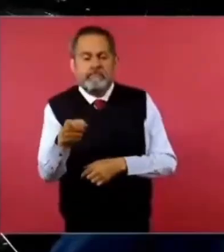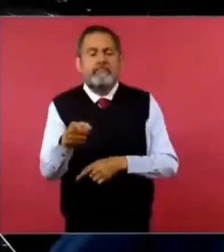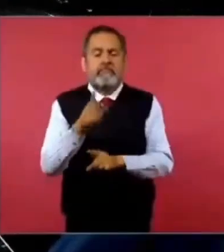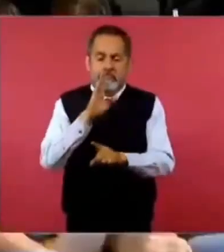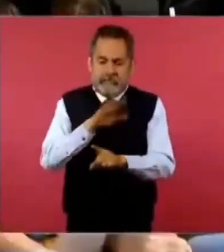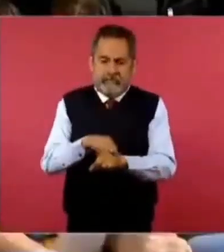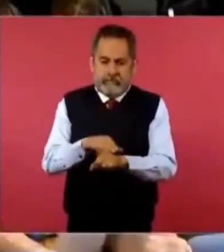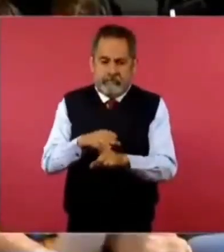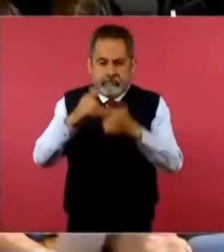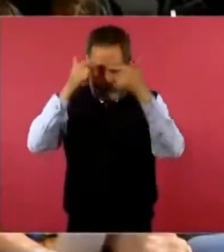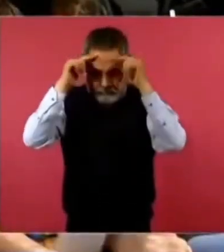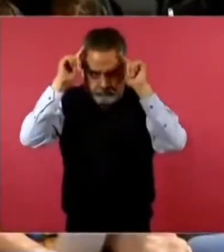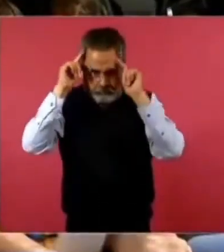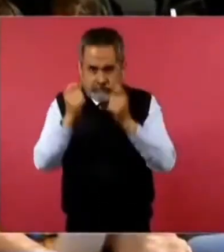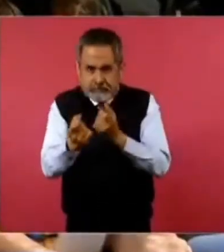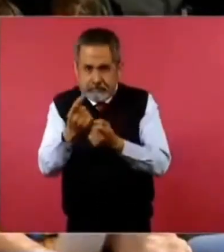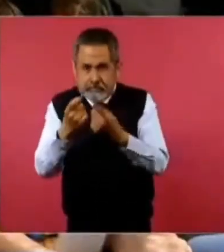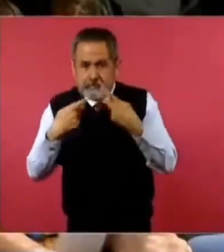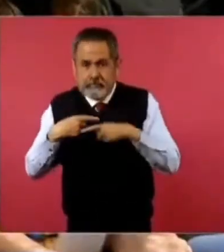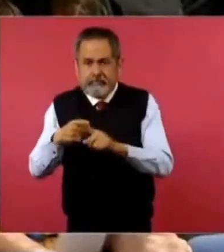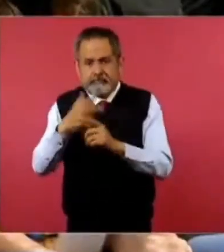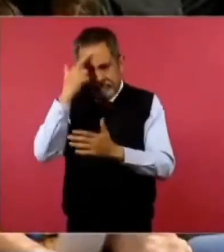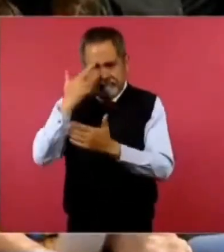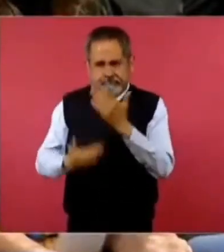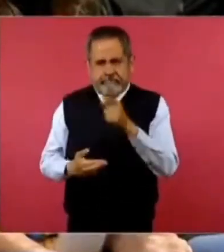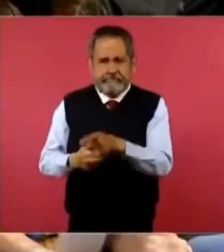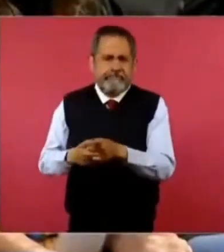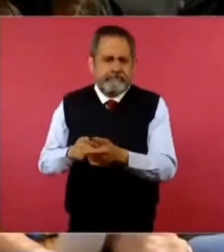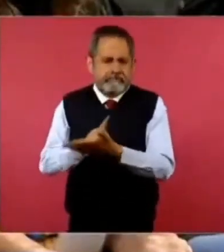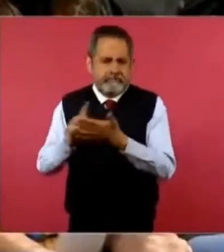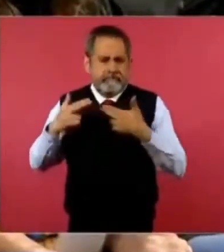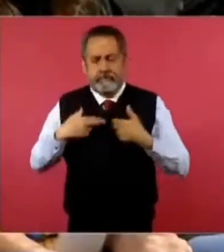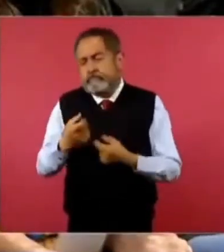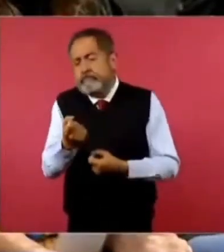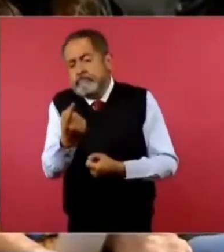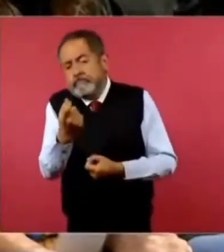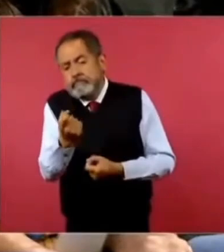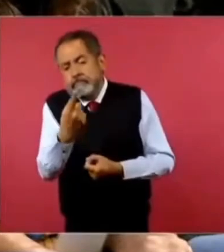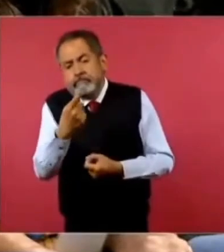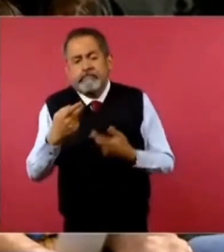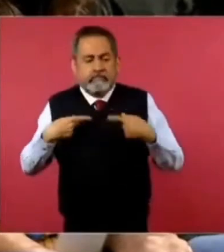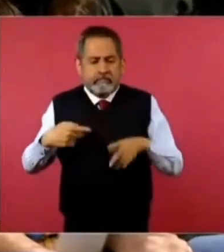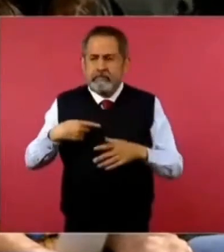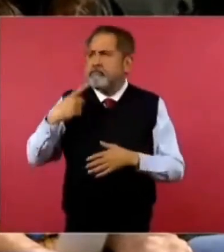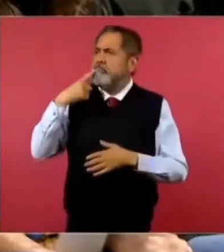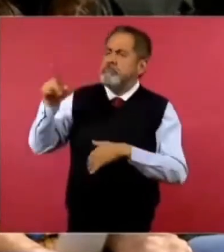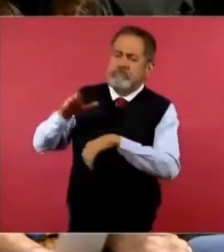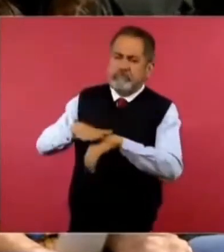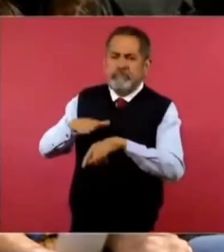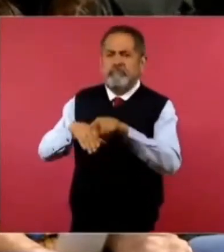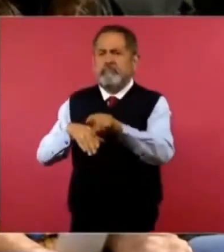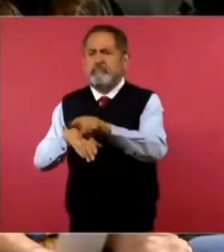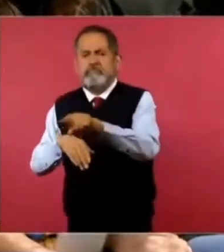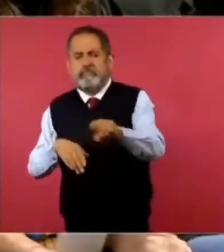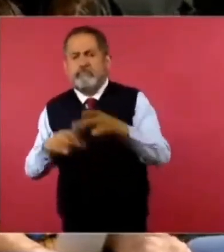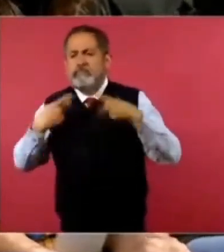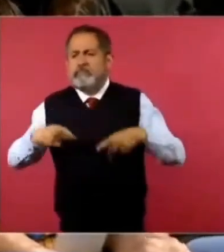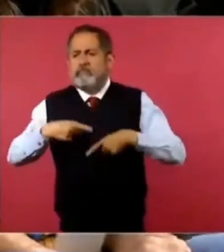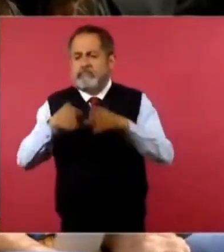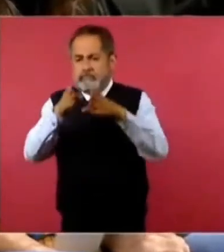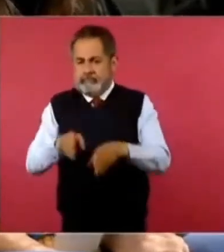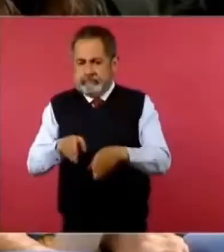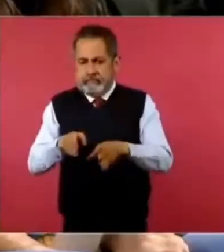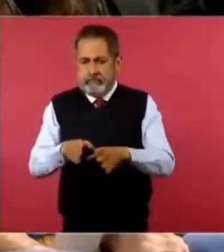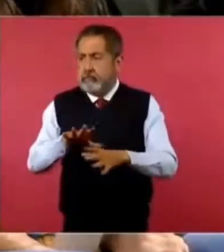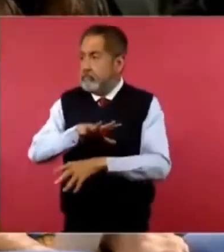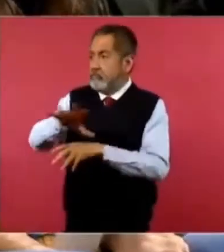o de la Marina violatorias a los derechos humanos, tenemos que denunciarlas. Y nosotros también hemos